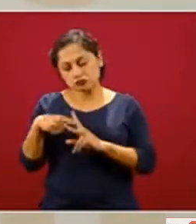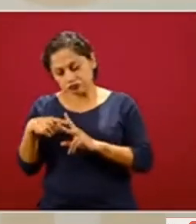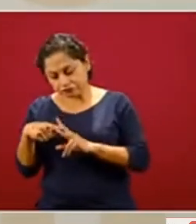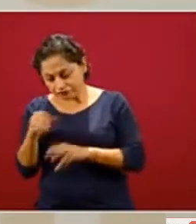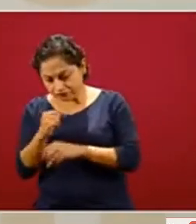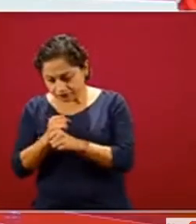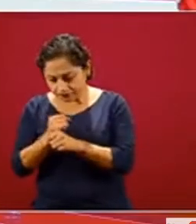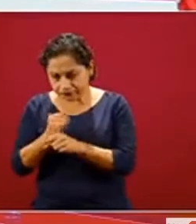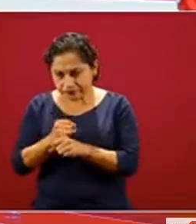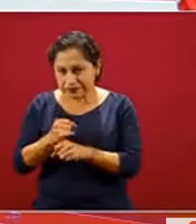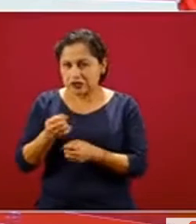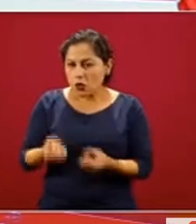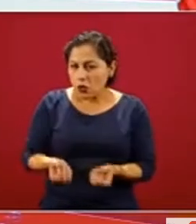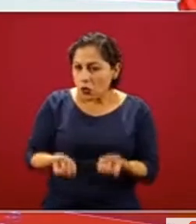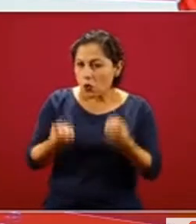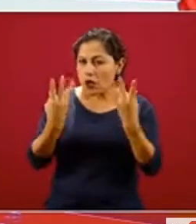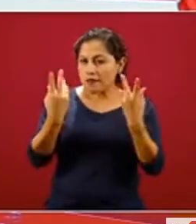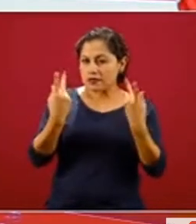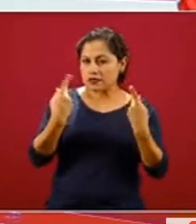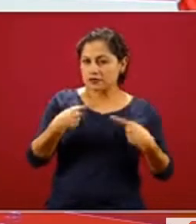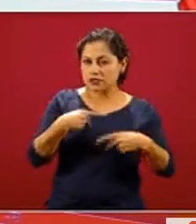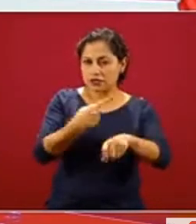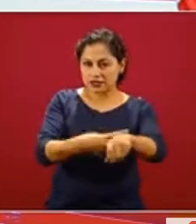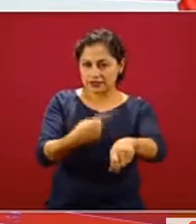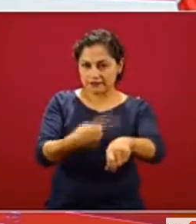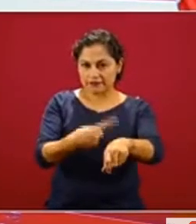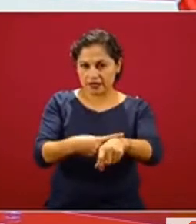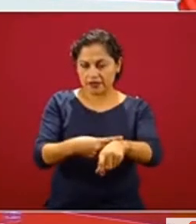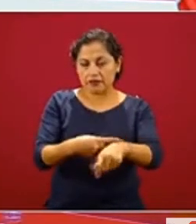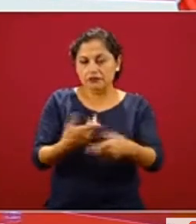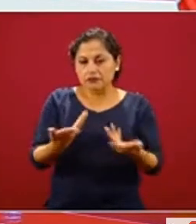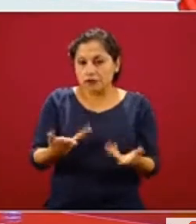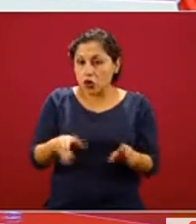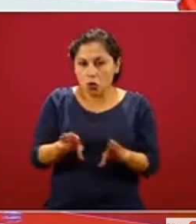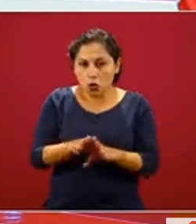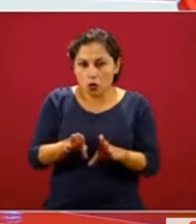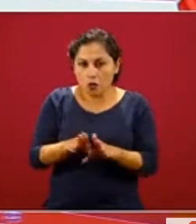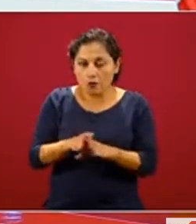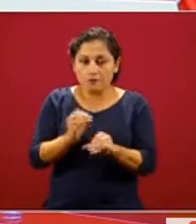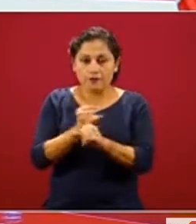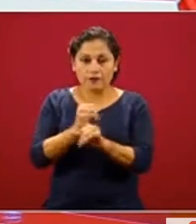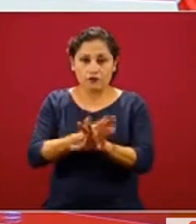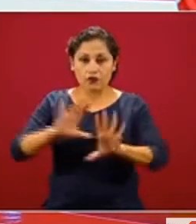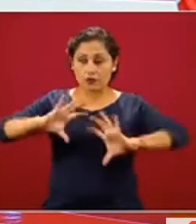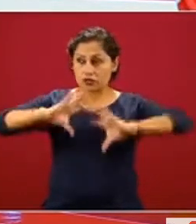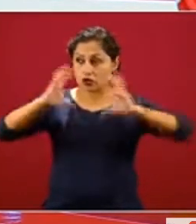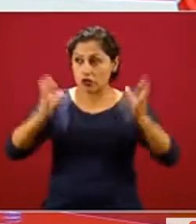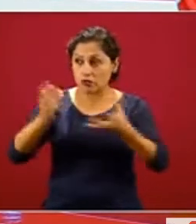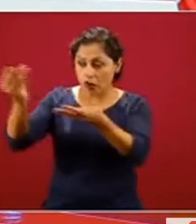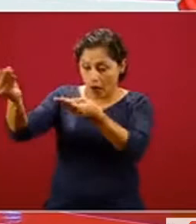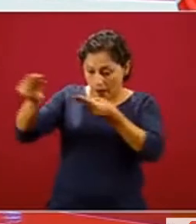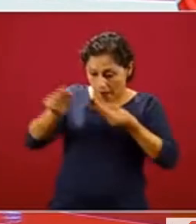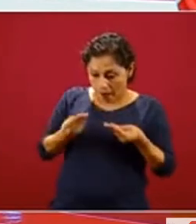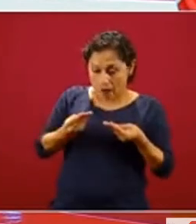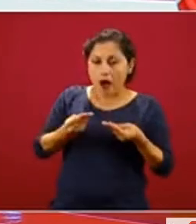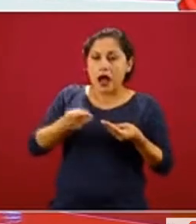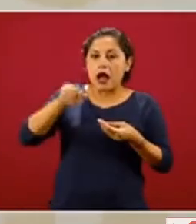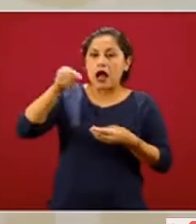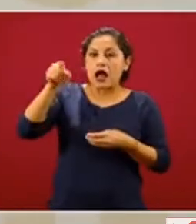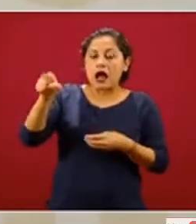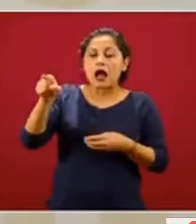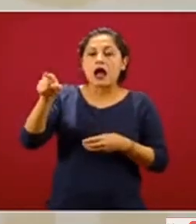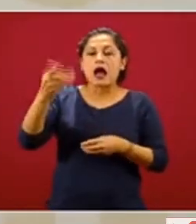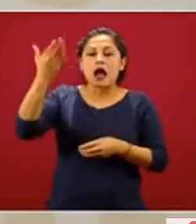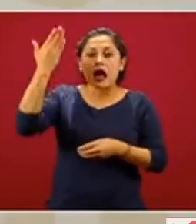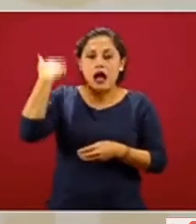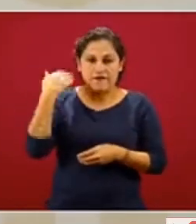enfermedad. Esta estimación la hicimos atendiendo a la información disponible en el mundo. En ese momento la epidemia estaba concentrada